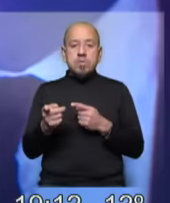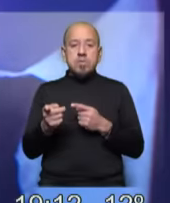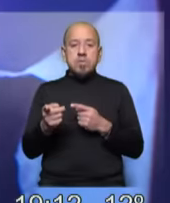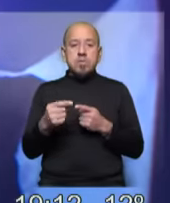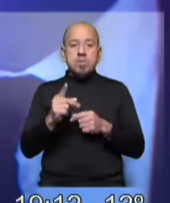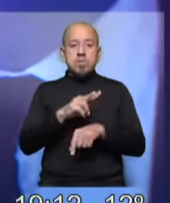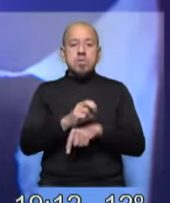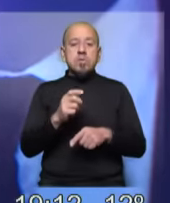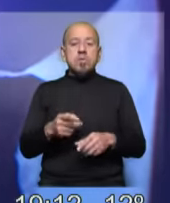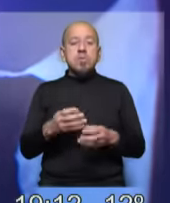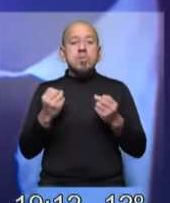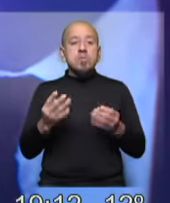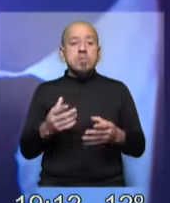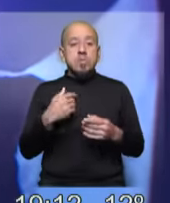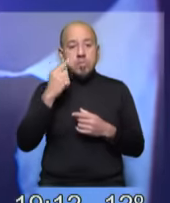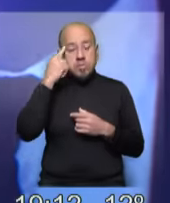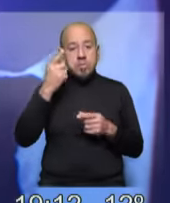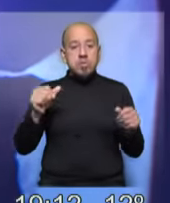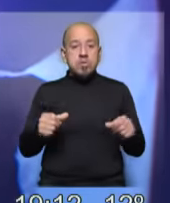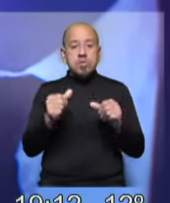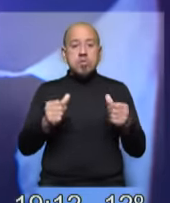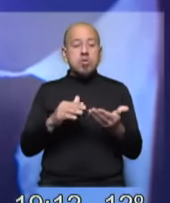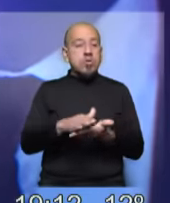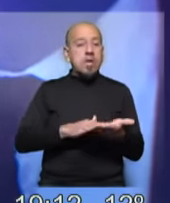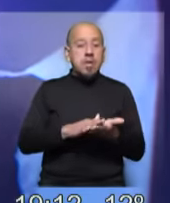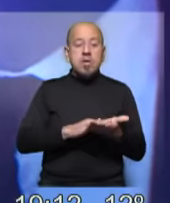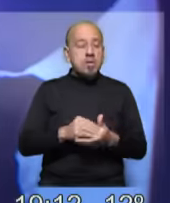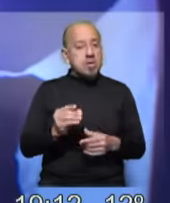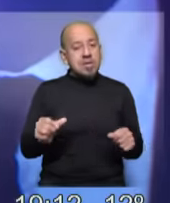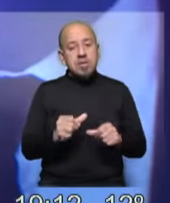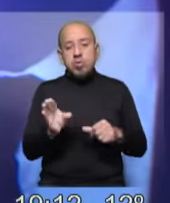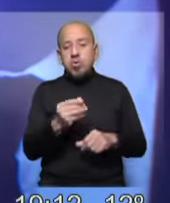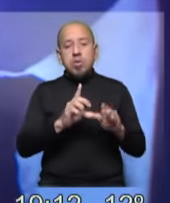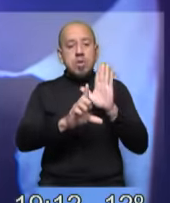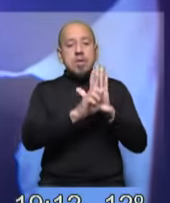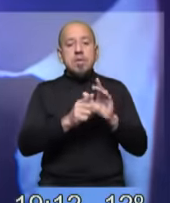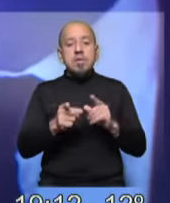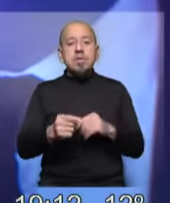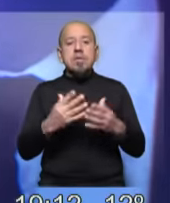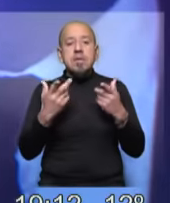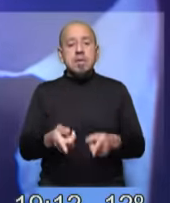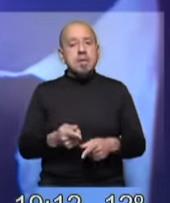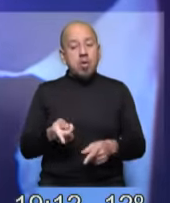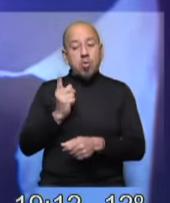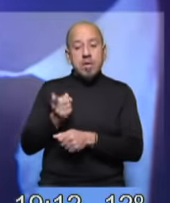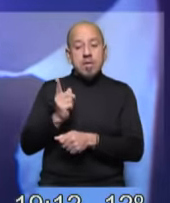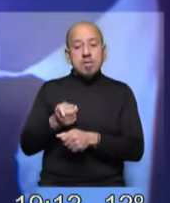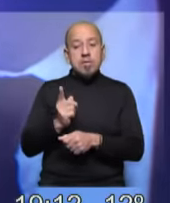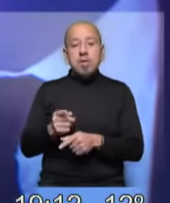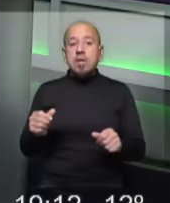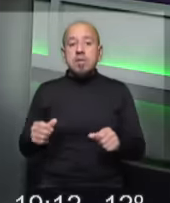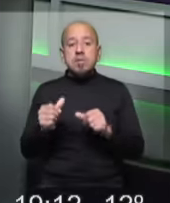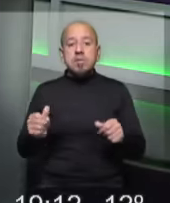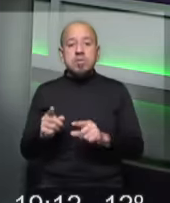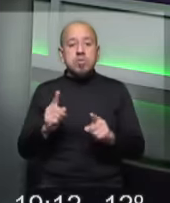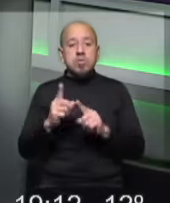la Fiscalía. Bueno, porque ella entiende que no hizo nada ilegal y que además, como lo escuchábamos recién, la querían forzar a realizar actos que no